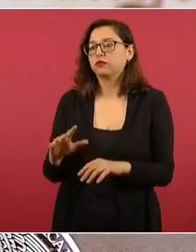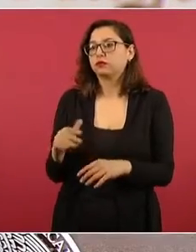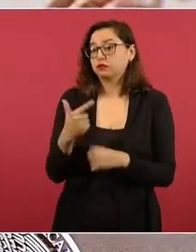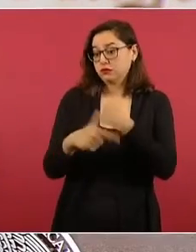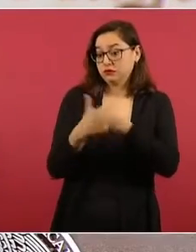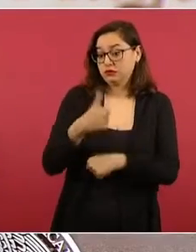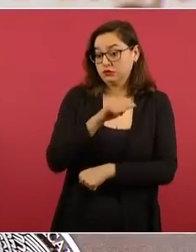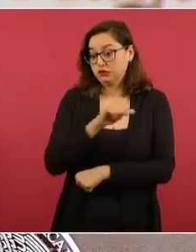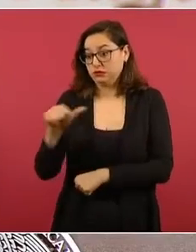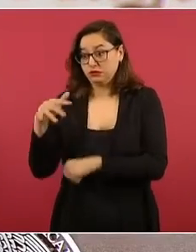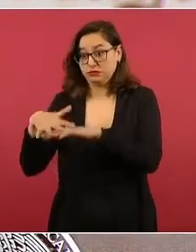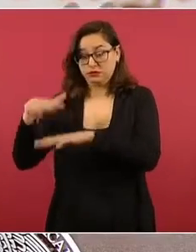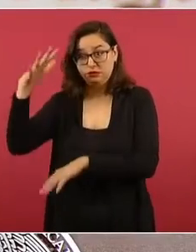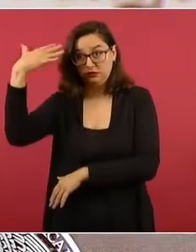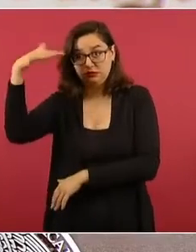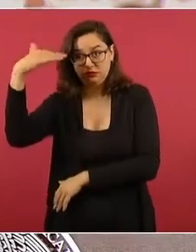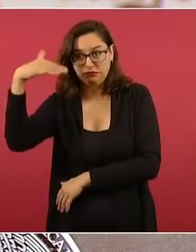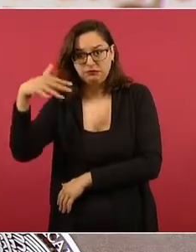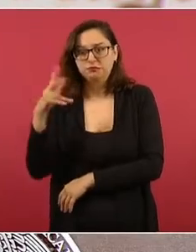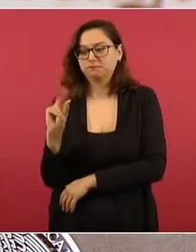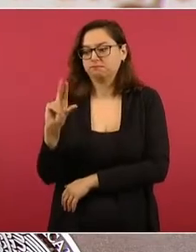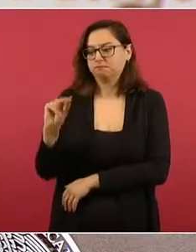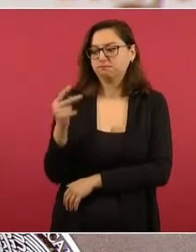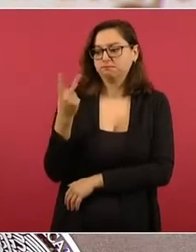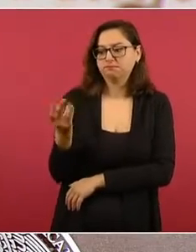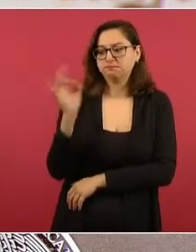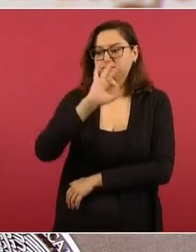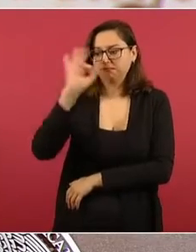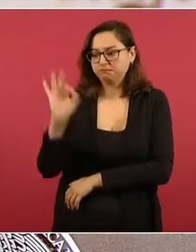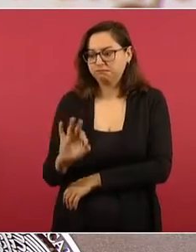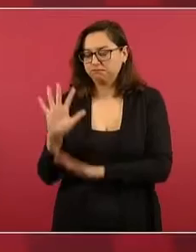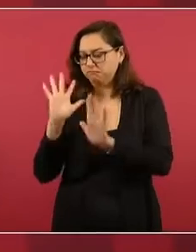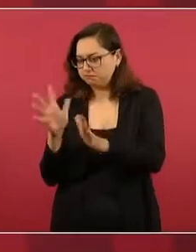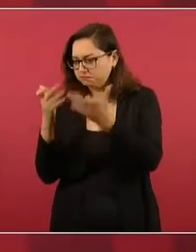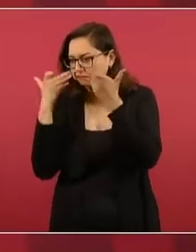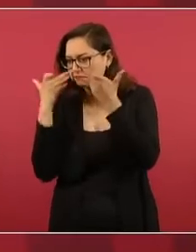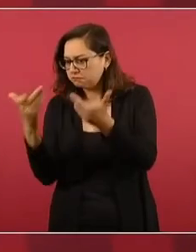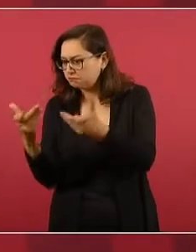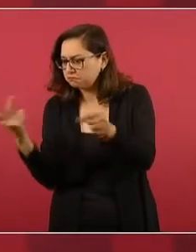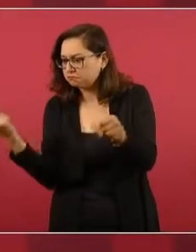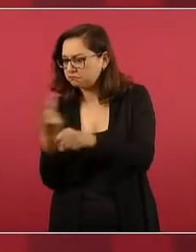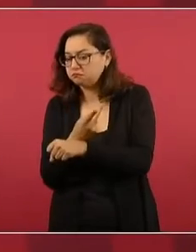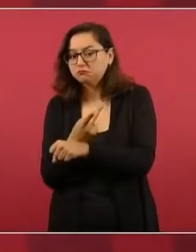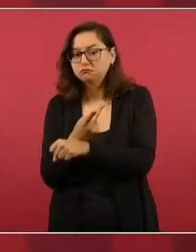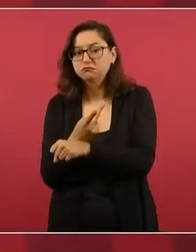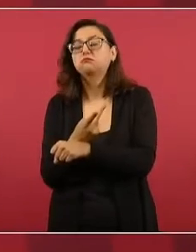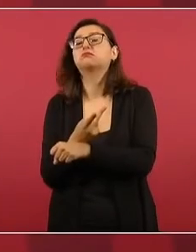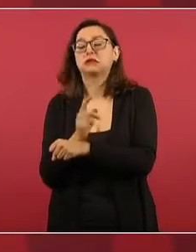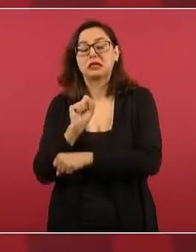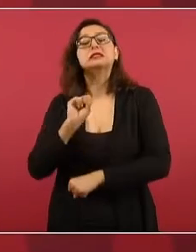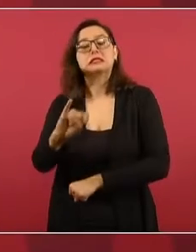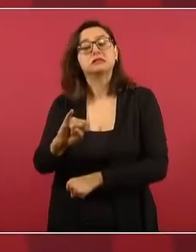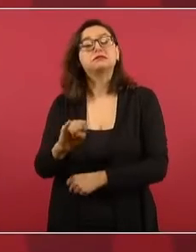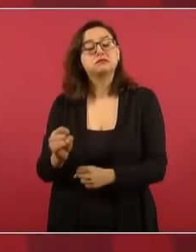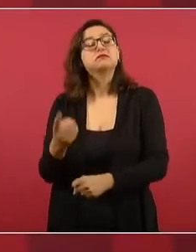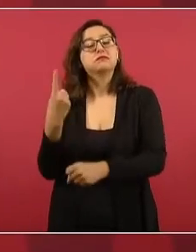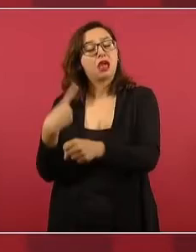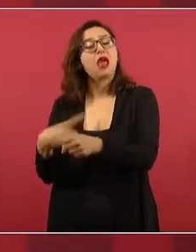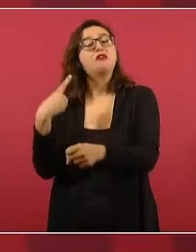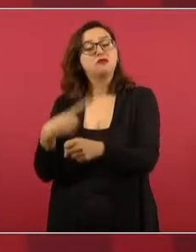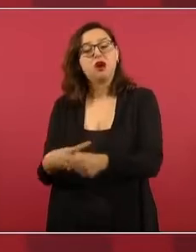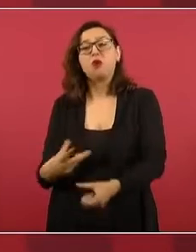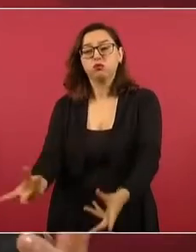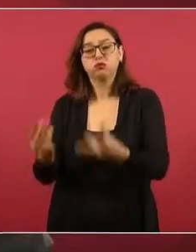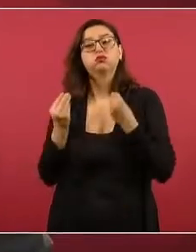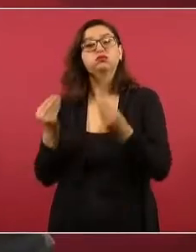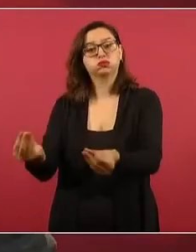vacunable. Esto lo que produjo como consecuencia, y la evidencia es muy clara, es una gran cantidad de casos, dado que la variante